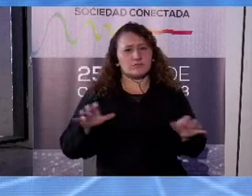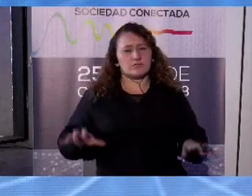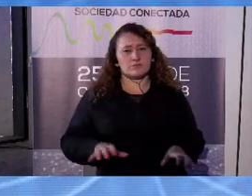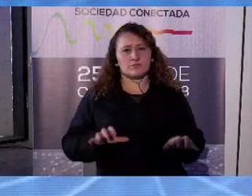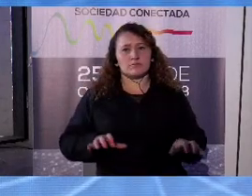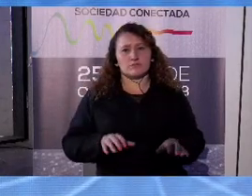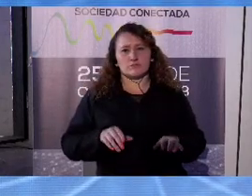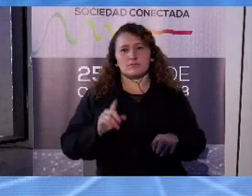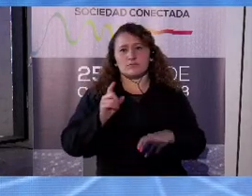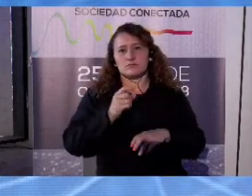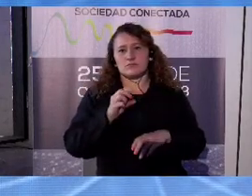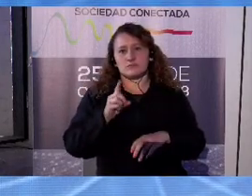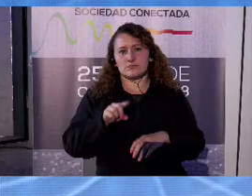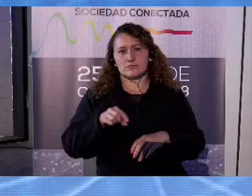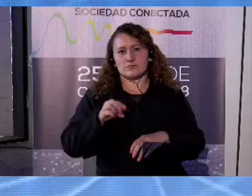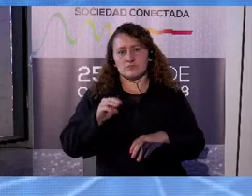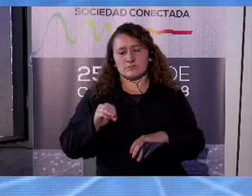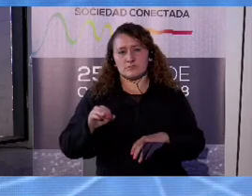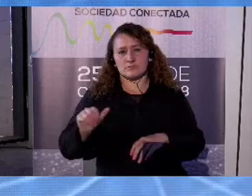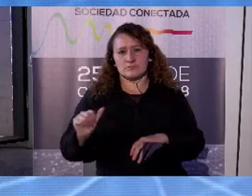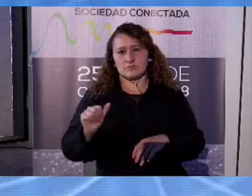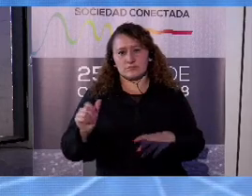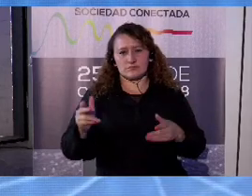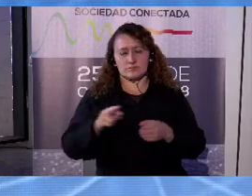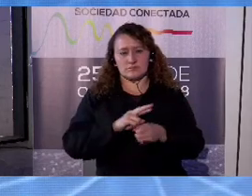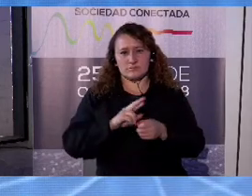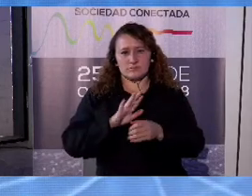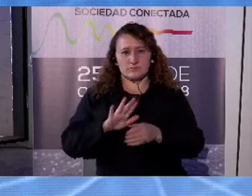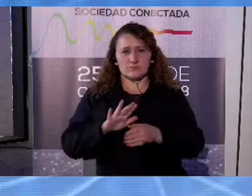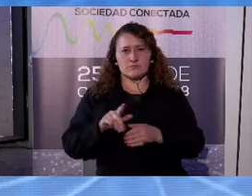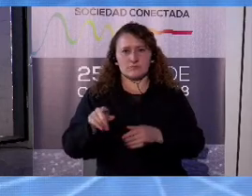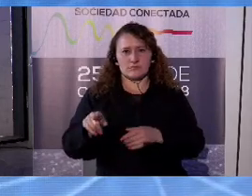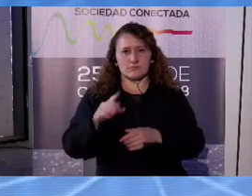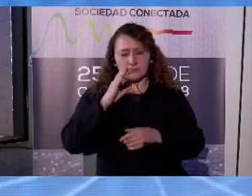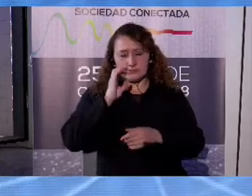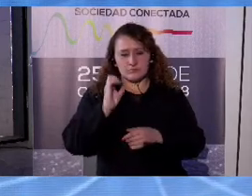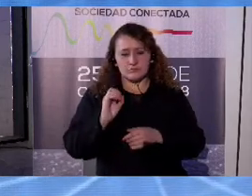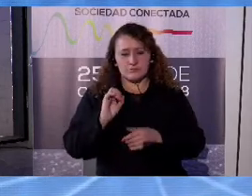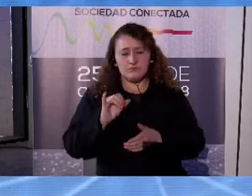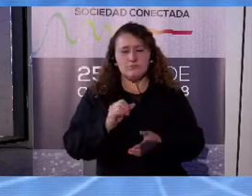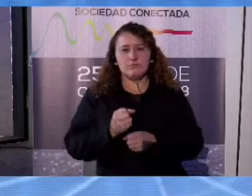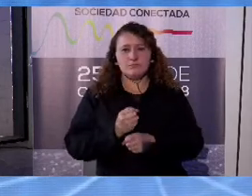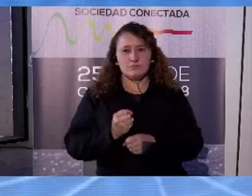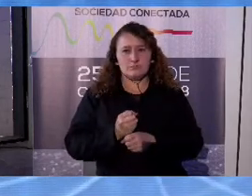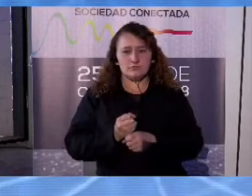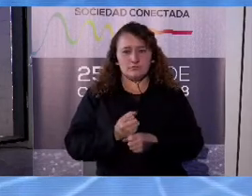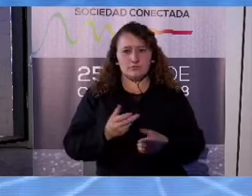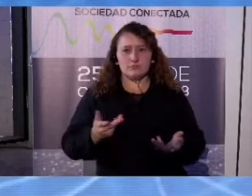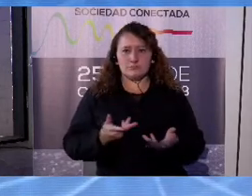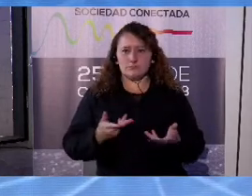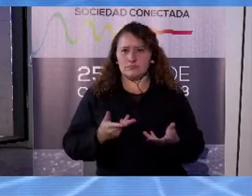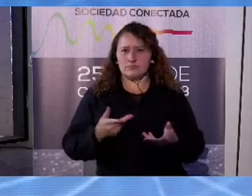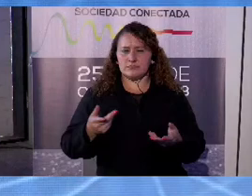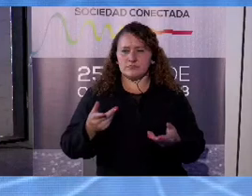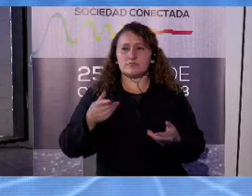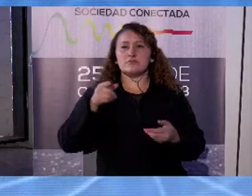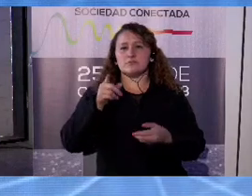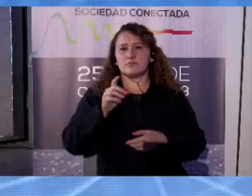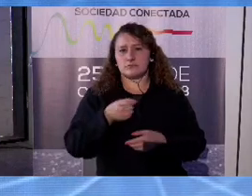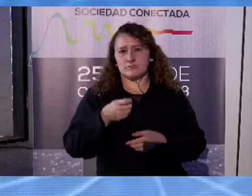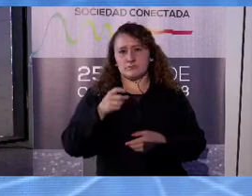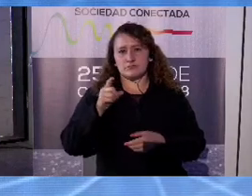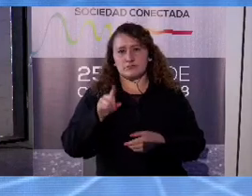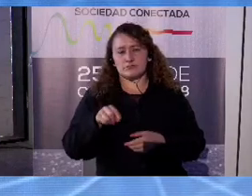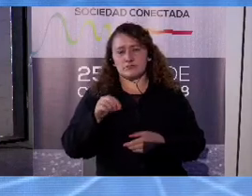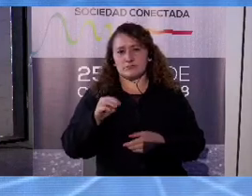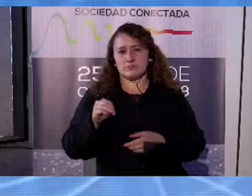gsma en la región el Sr Sebastián ha estado trabajando en gsma desde el 2006 en